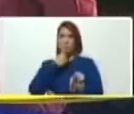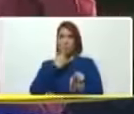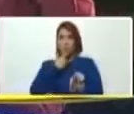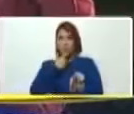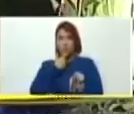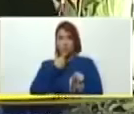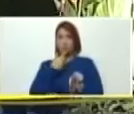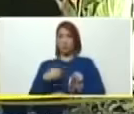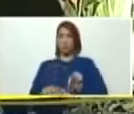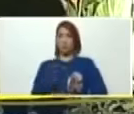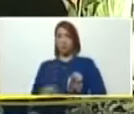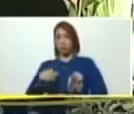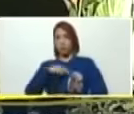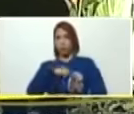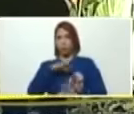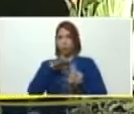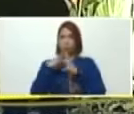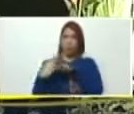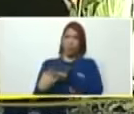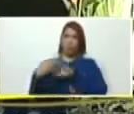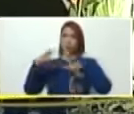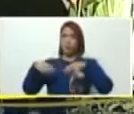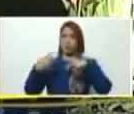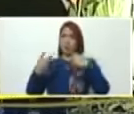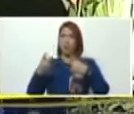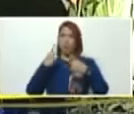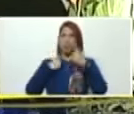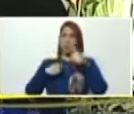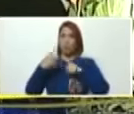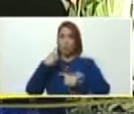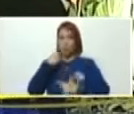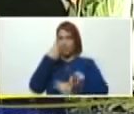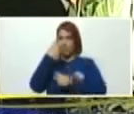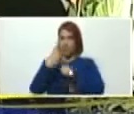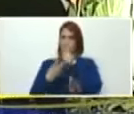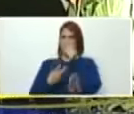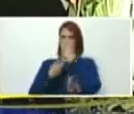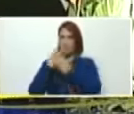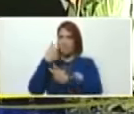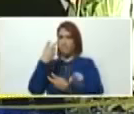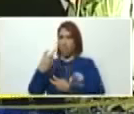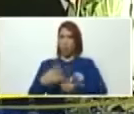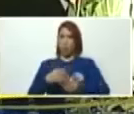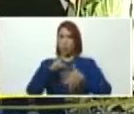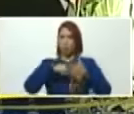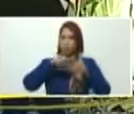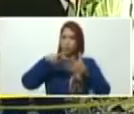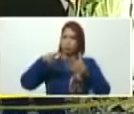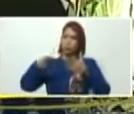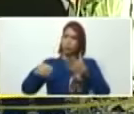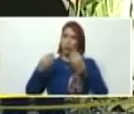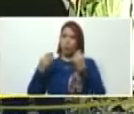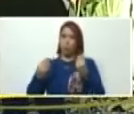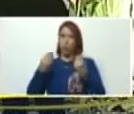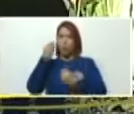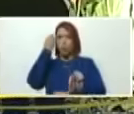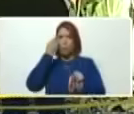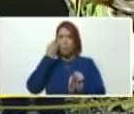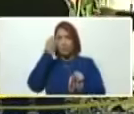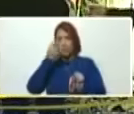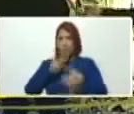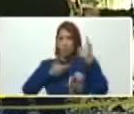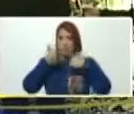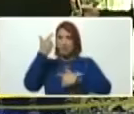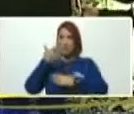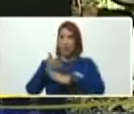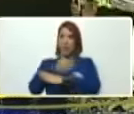nosotros, Barrio Nuevo, Barrio Tricolor, nos vamos a ir a esa degradez de colores, como lo soñó el comandante Chávez, como